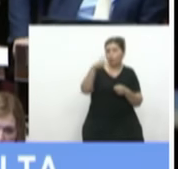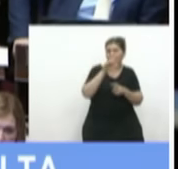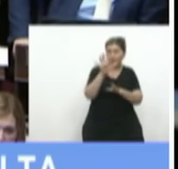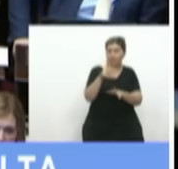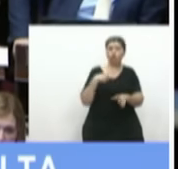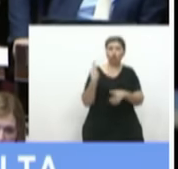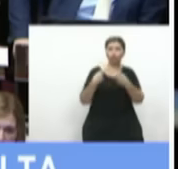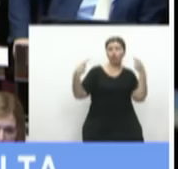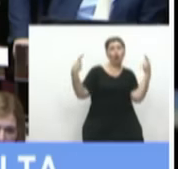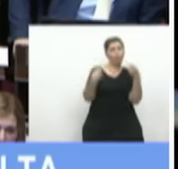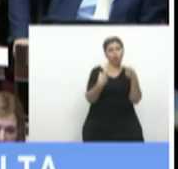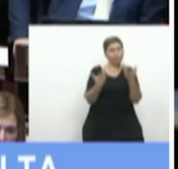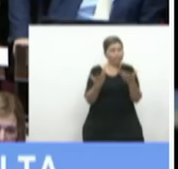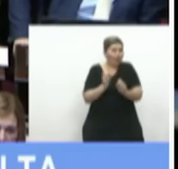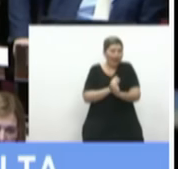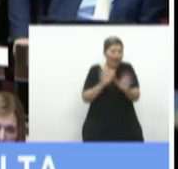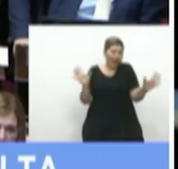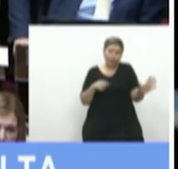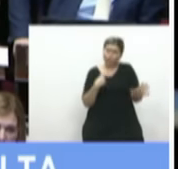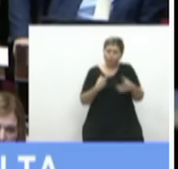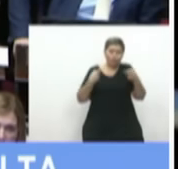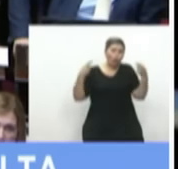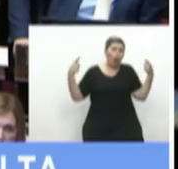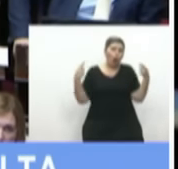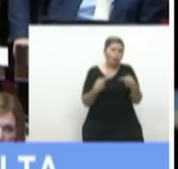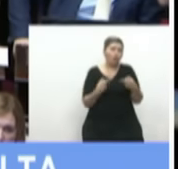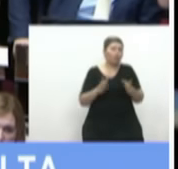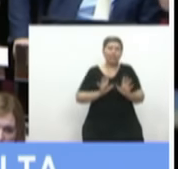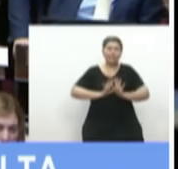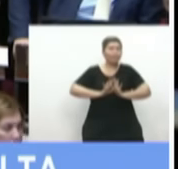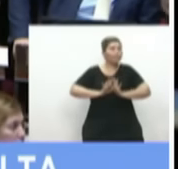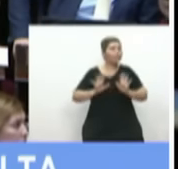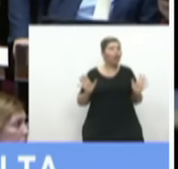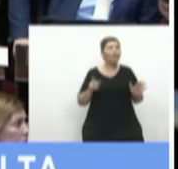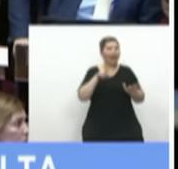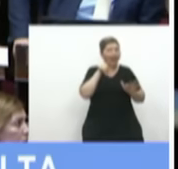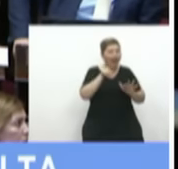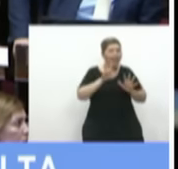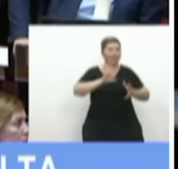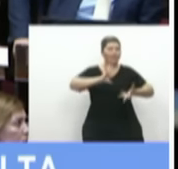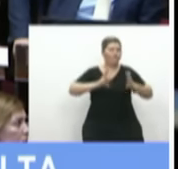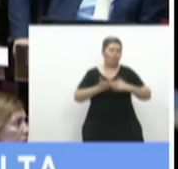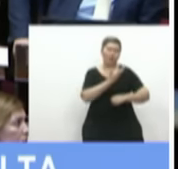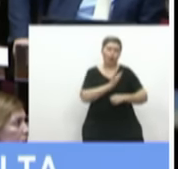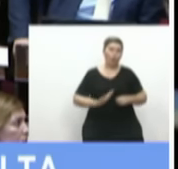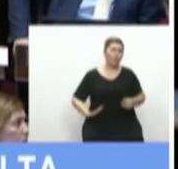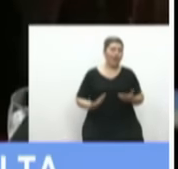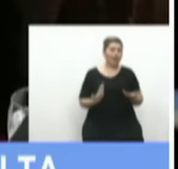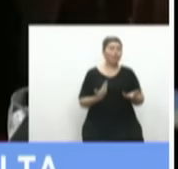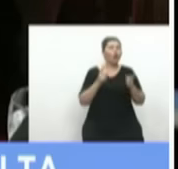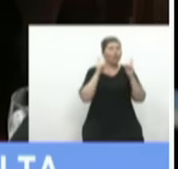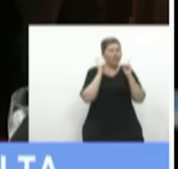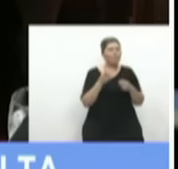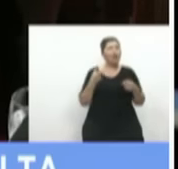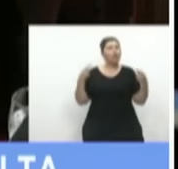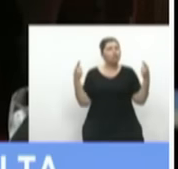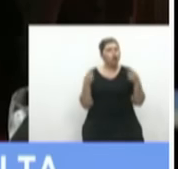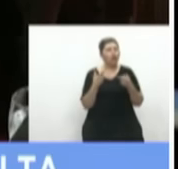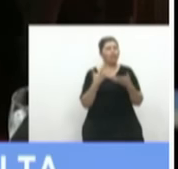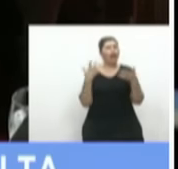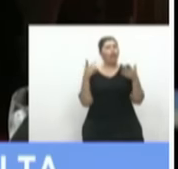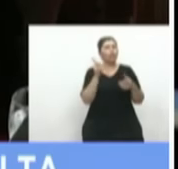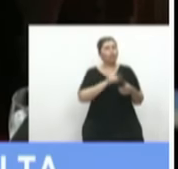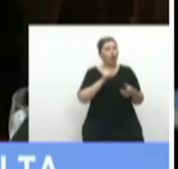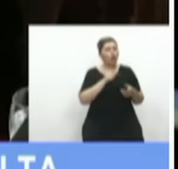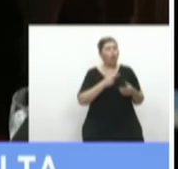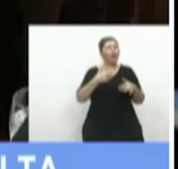De la Rúa, a Alfonsín, a Macri, al mismísimo Menem. Es así, son salvajes. Cuando se ponen, ellos creen que son los